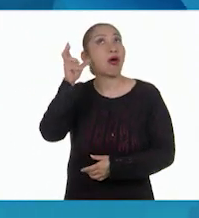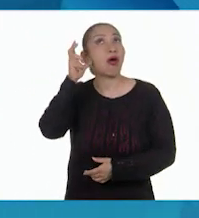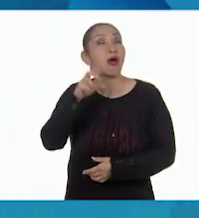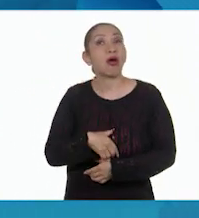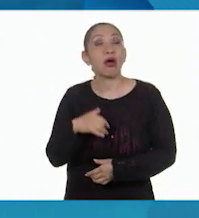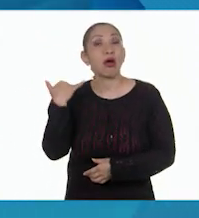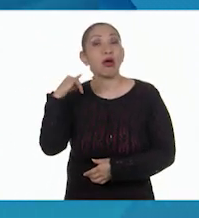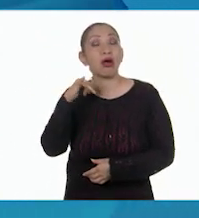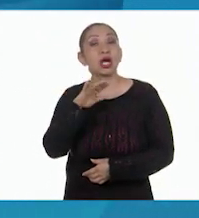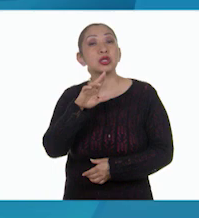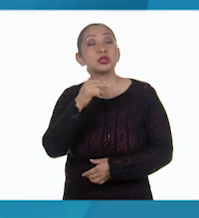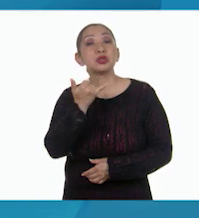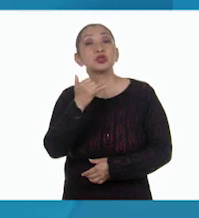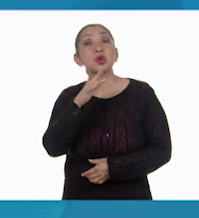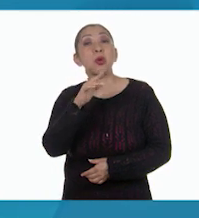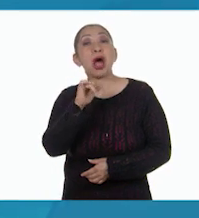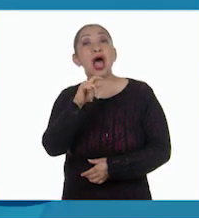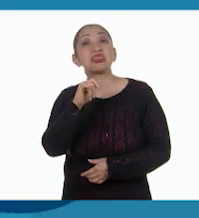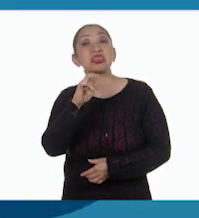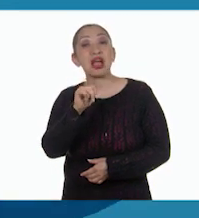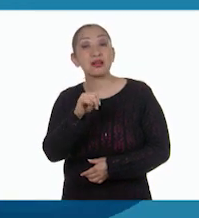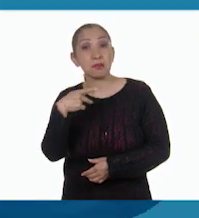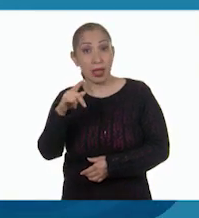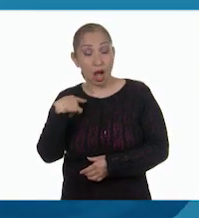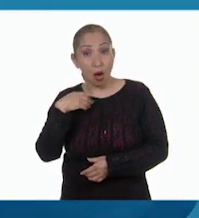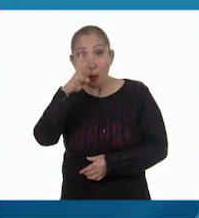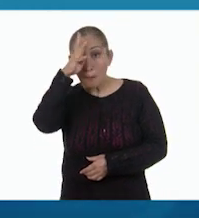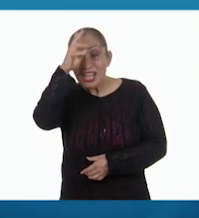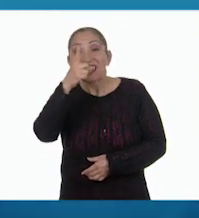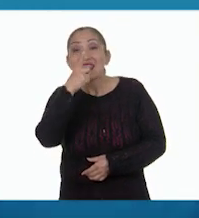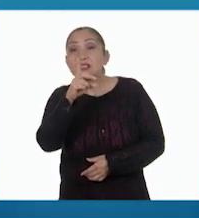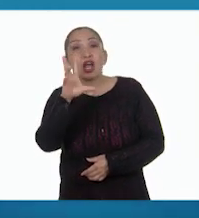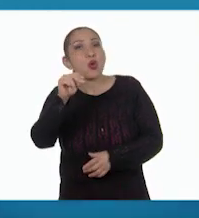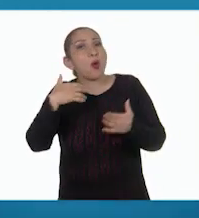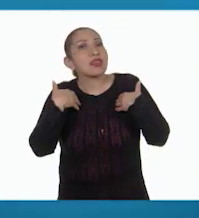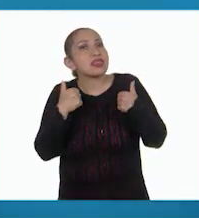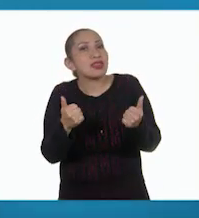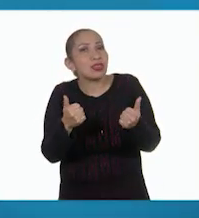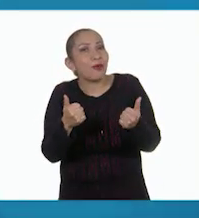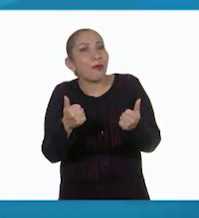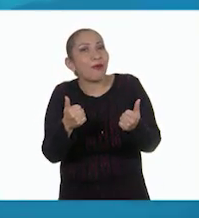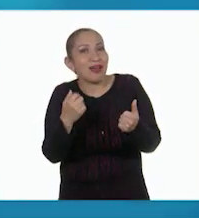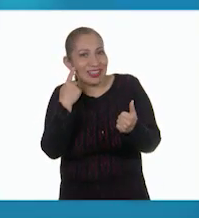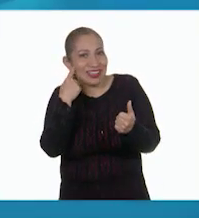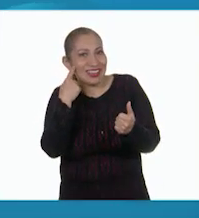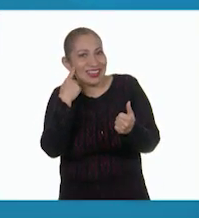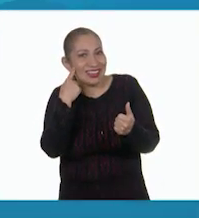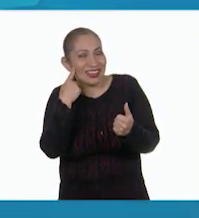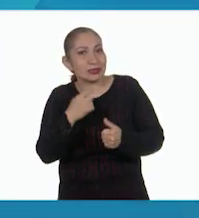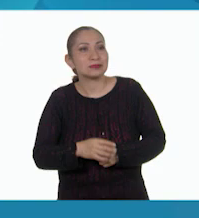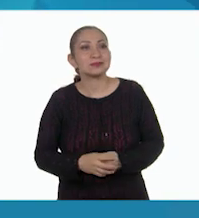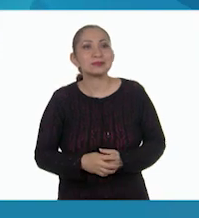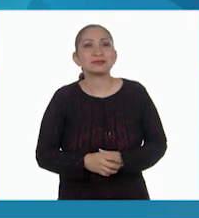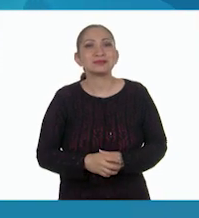fue Yucatán. Pero en realidad los mayas estaban diciendo, no te entiendo. Oye, ¿cómo hablan?